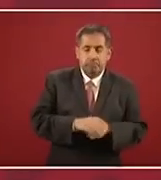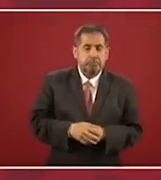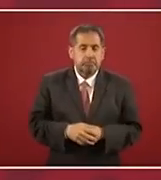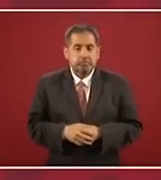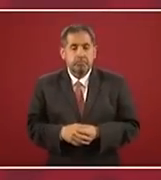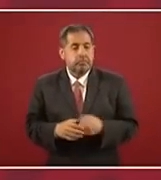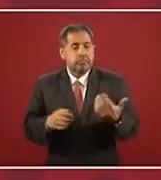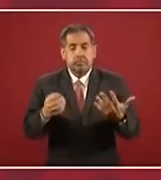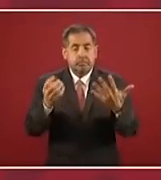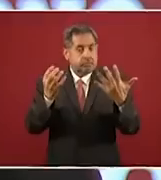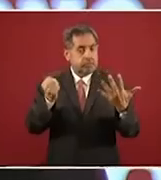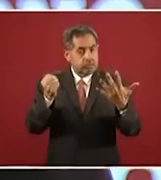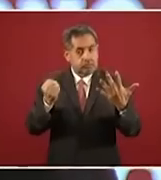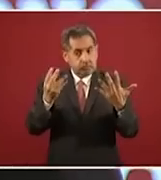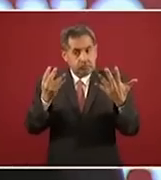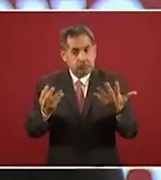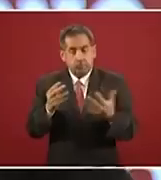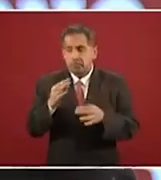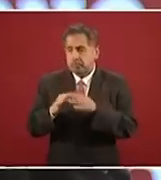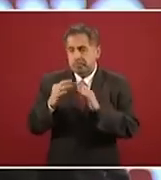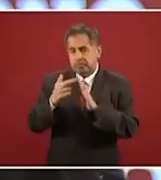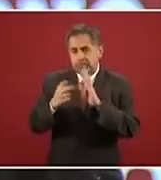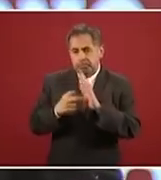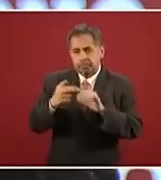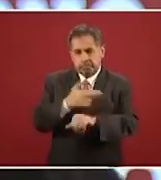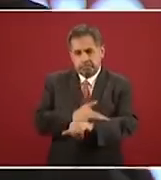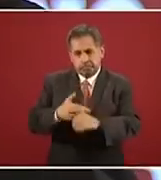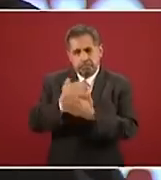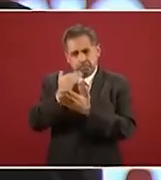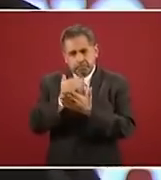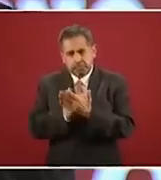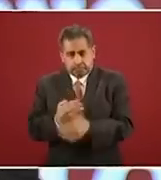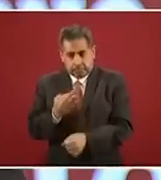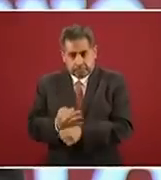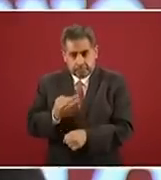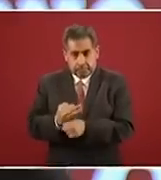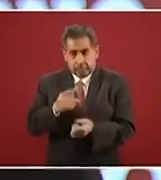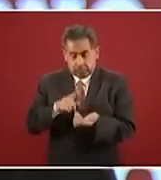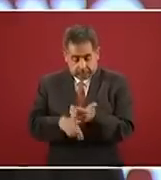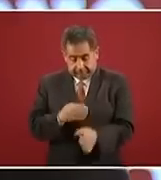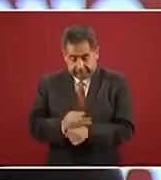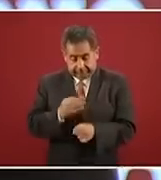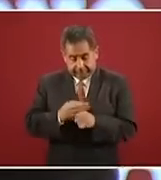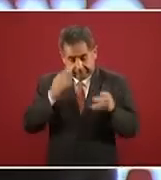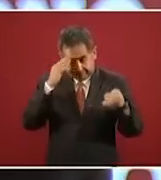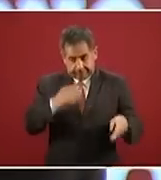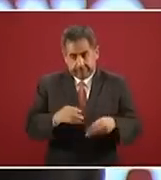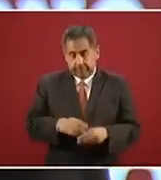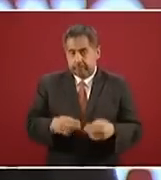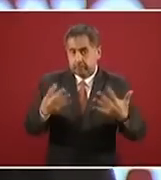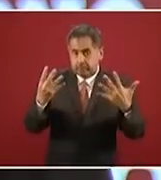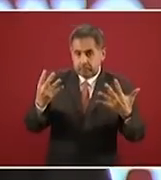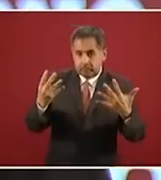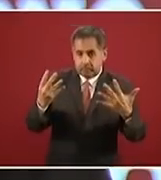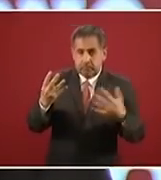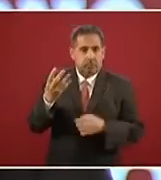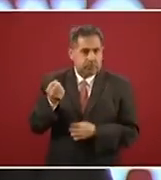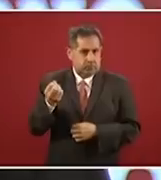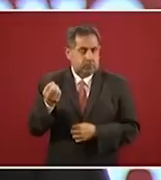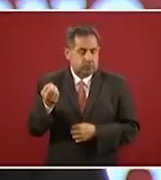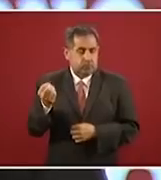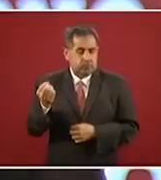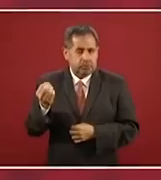salvoconducto ya han salido otros pero en este momento me estoy refiriendo en esto de esos nueve y